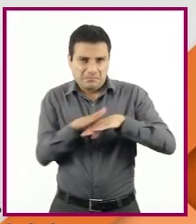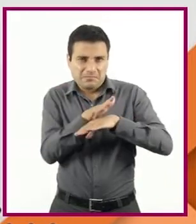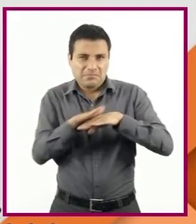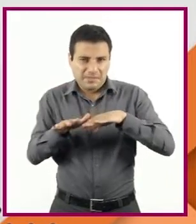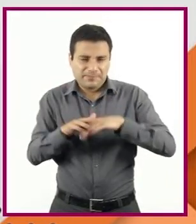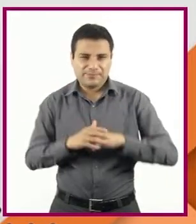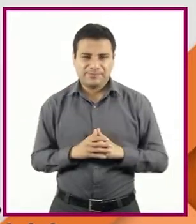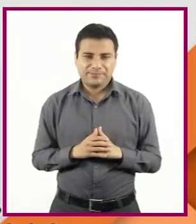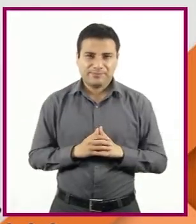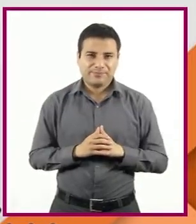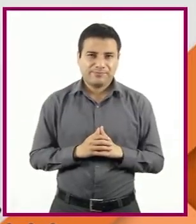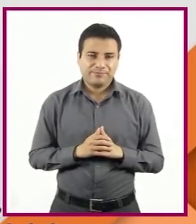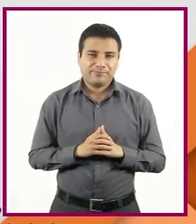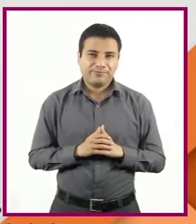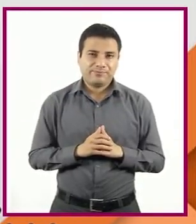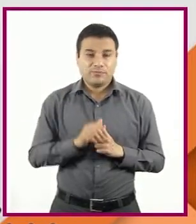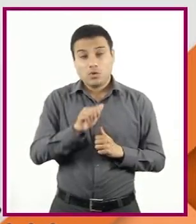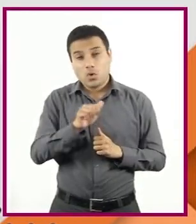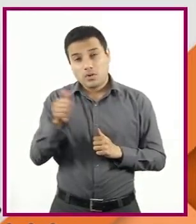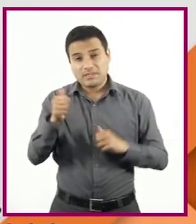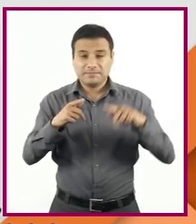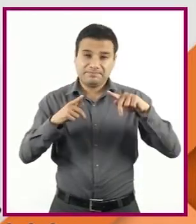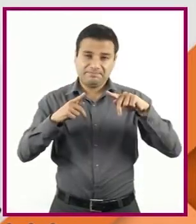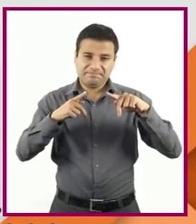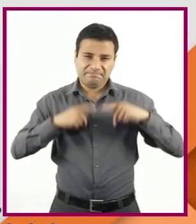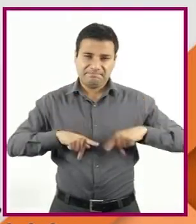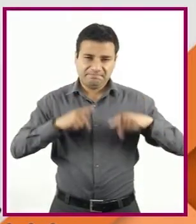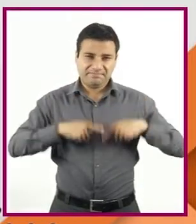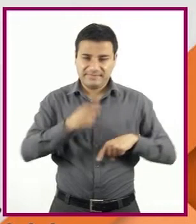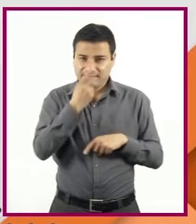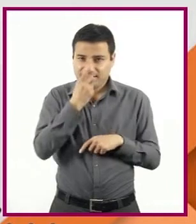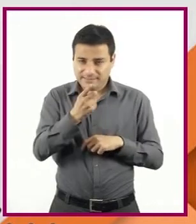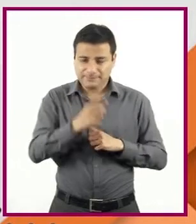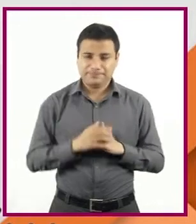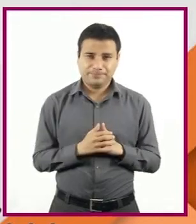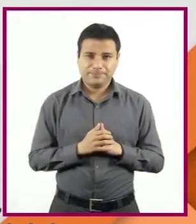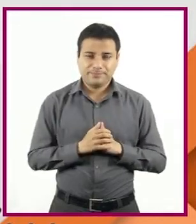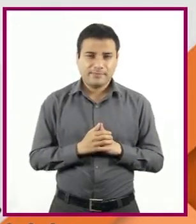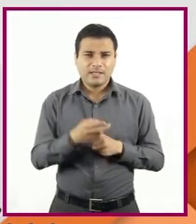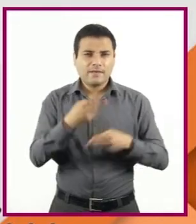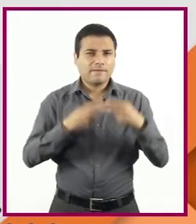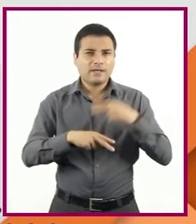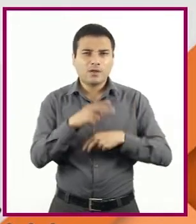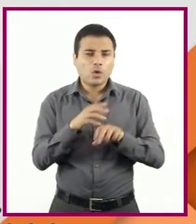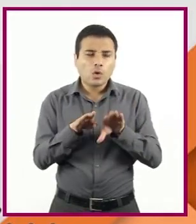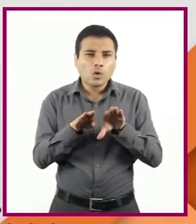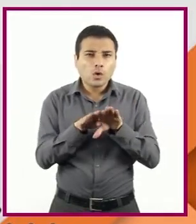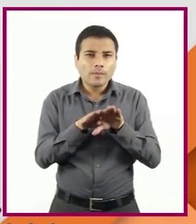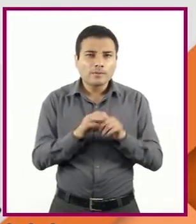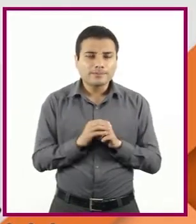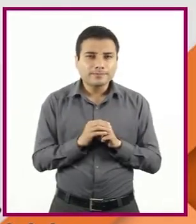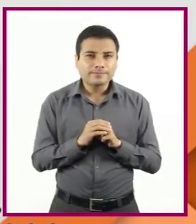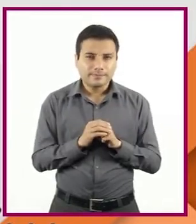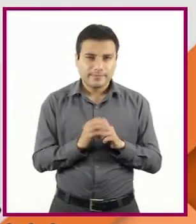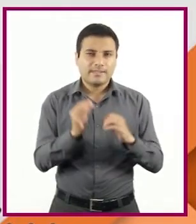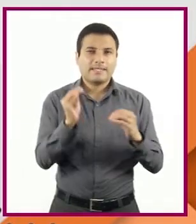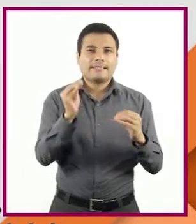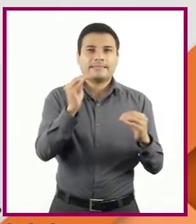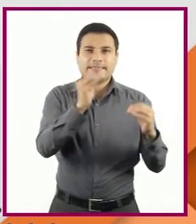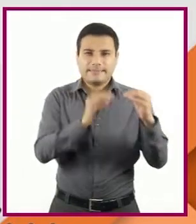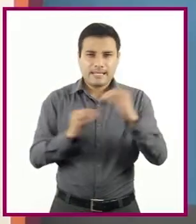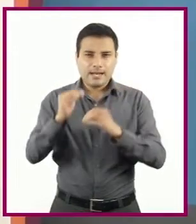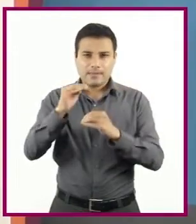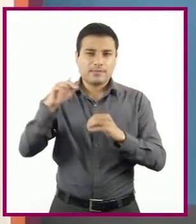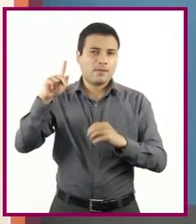la más extendida, basada en Fray Juan de Torquemada, plantea que llegaron procedentes de la Sierra Norte de